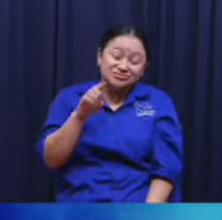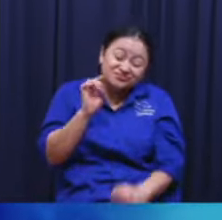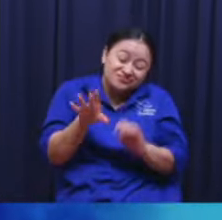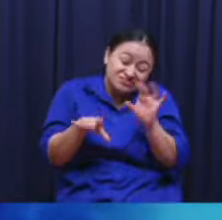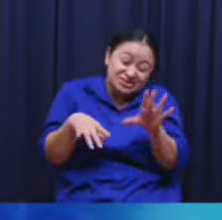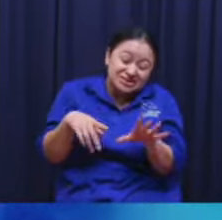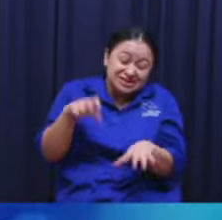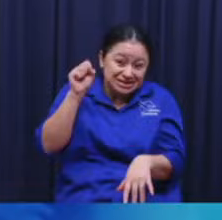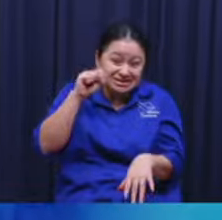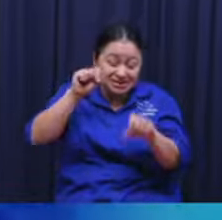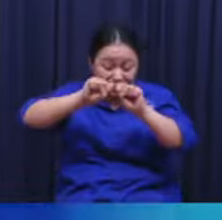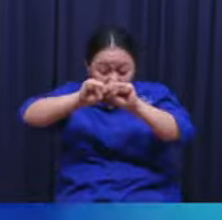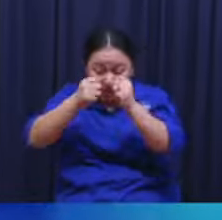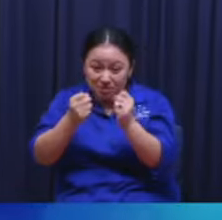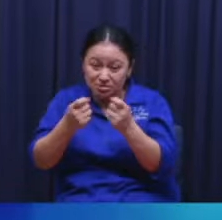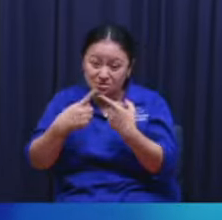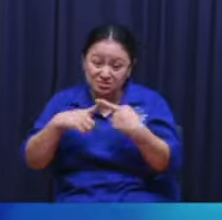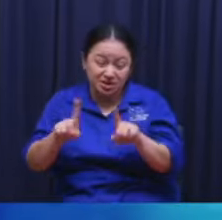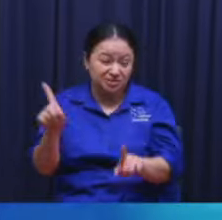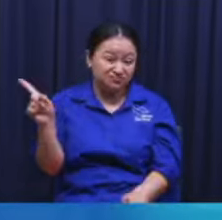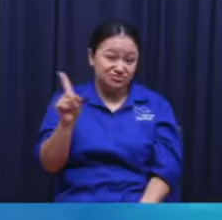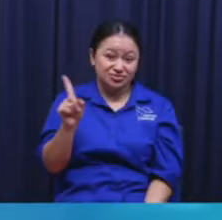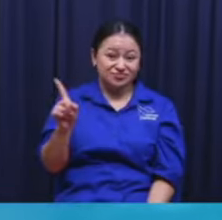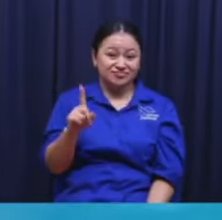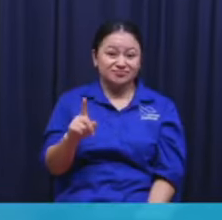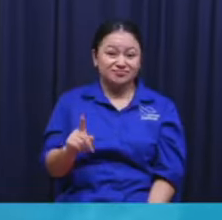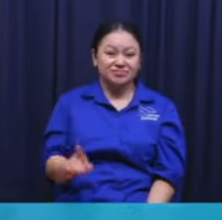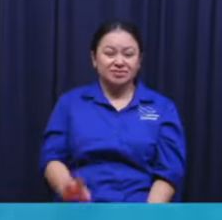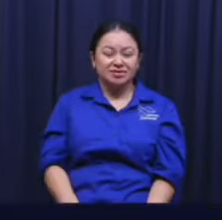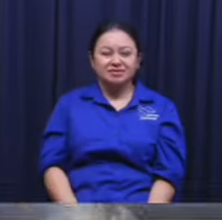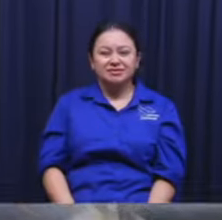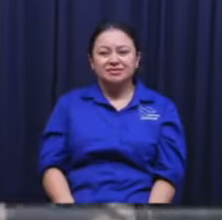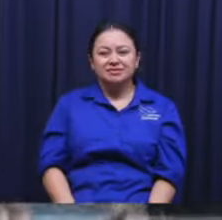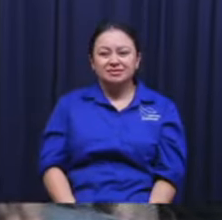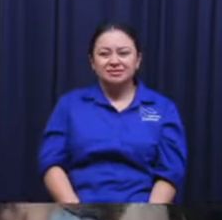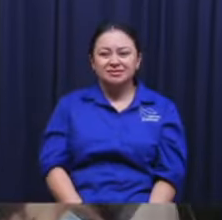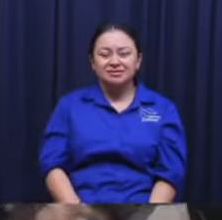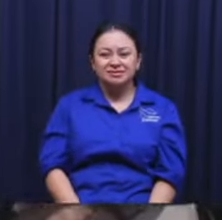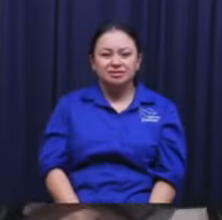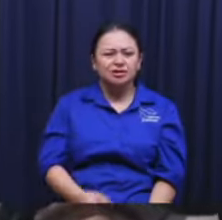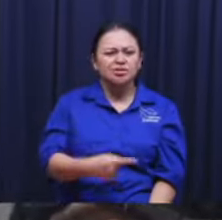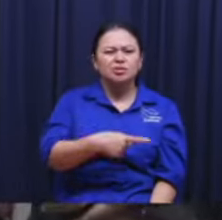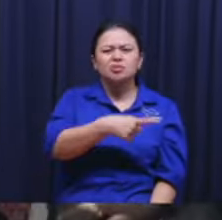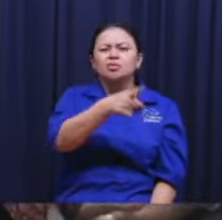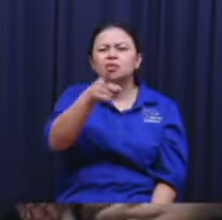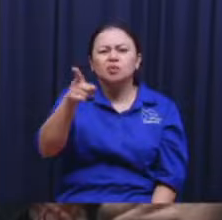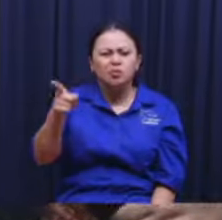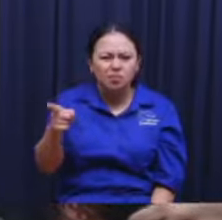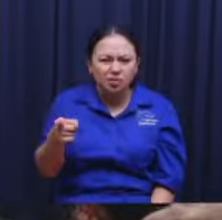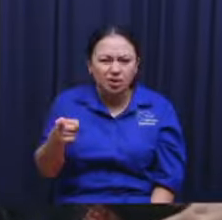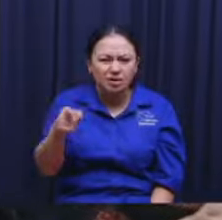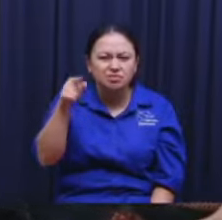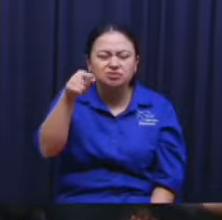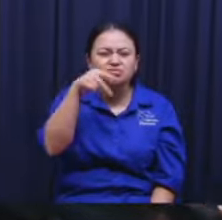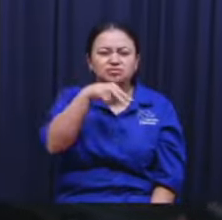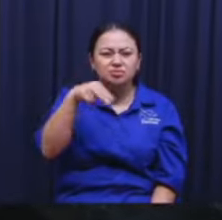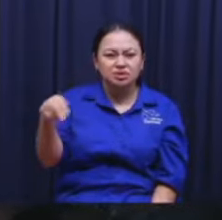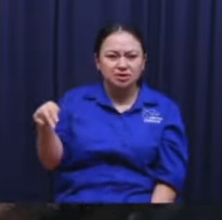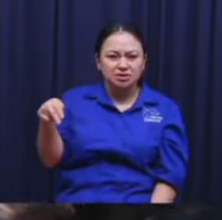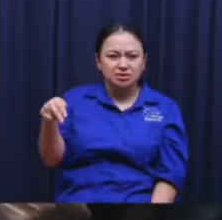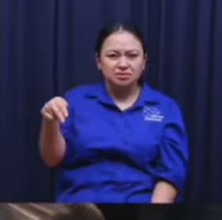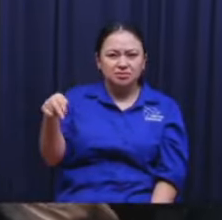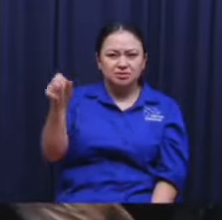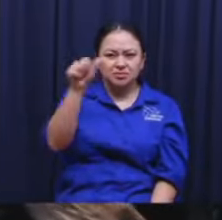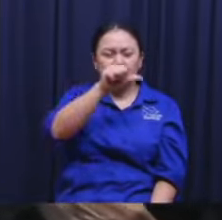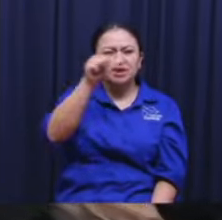Mire, pues, mire. ¿Qué apellido tiene usted? A ver, va. Ahorita voy con Apocalipsis, espérenme un rato, tiene mucho que ver. ¿Qué apellido tiene